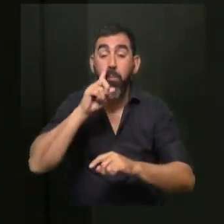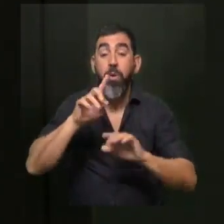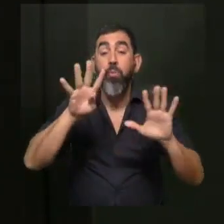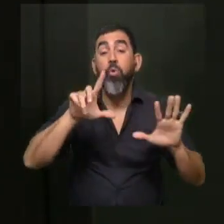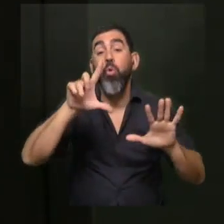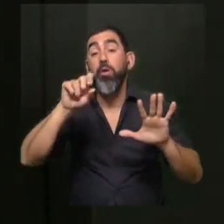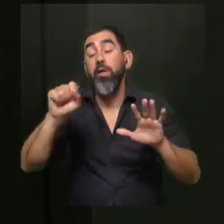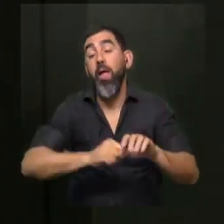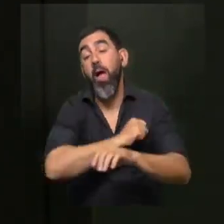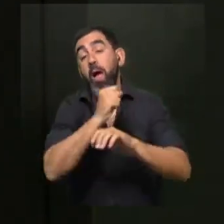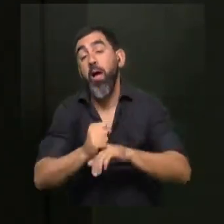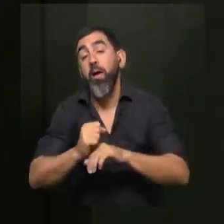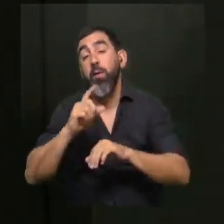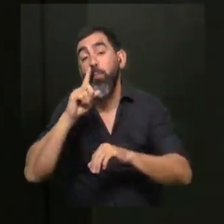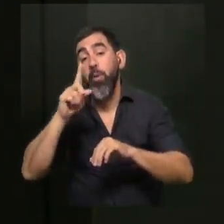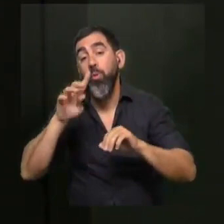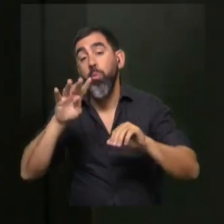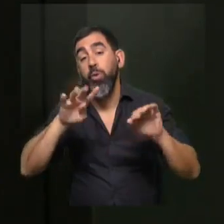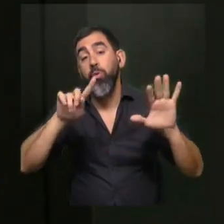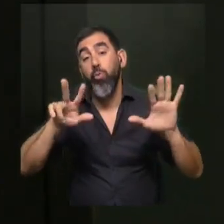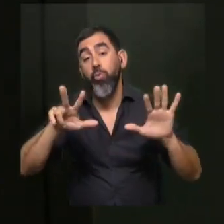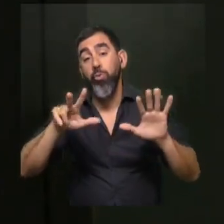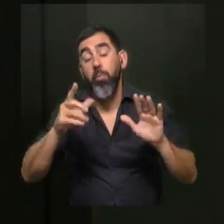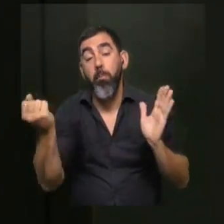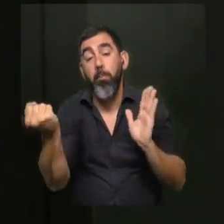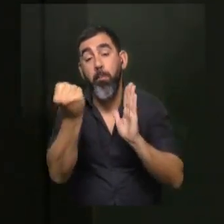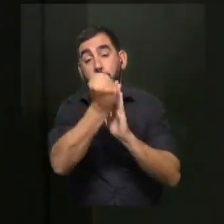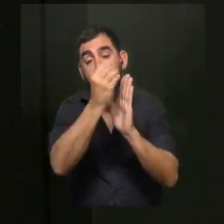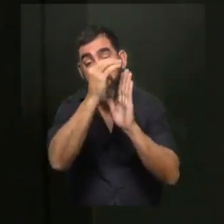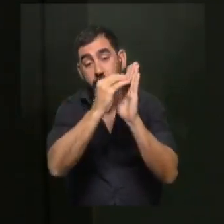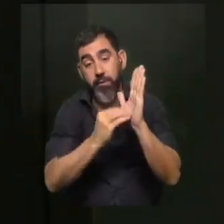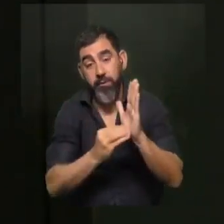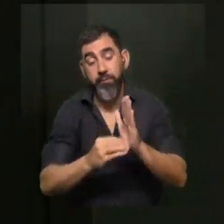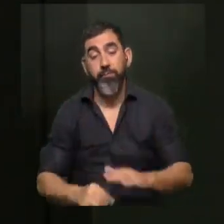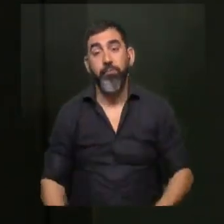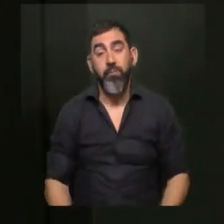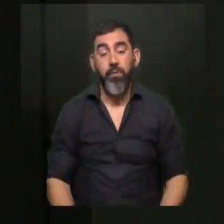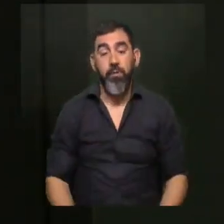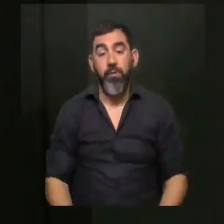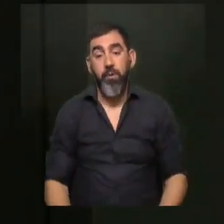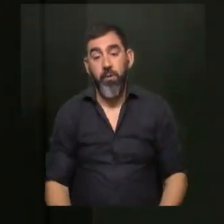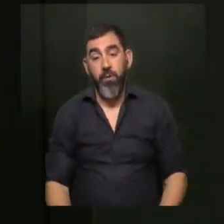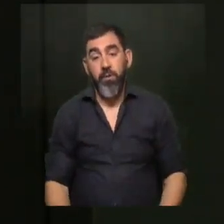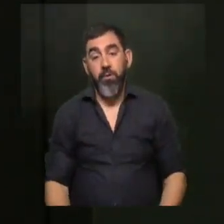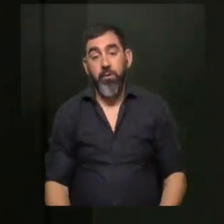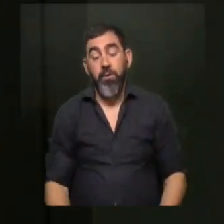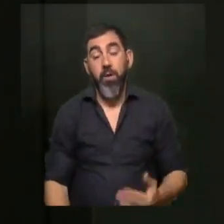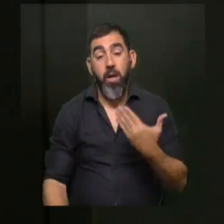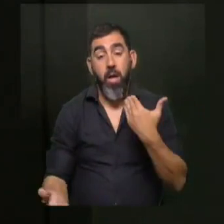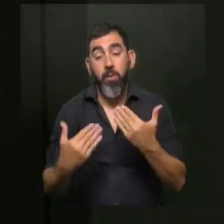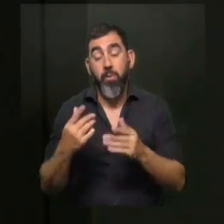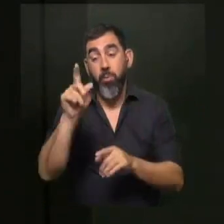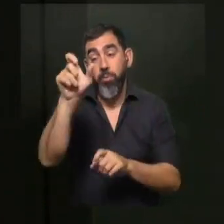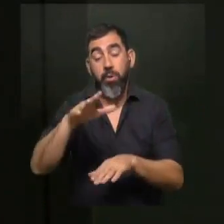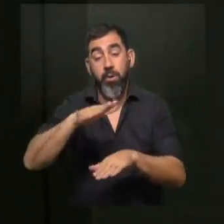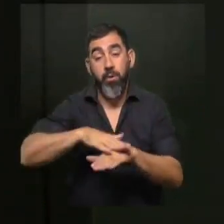1970 a 1918 todas las patentes que se registraron en todas las modalidades. Para eso hablamos con uno de los autores,